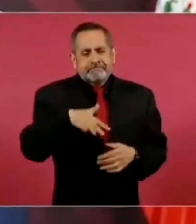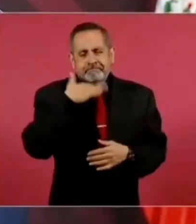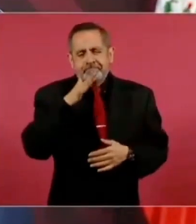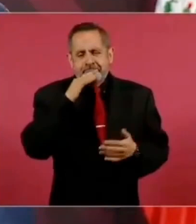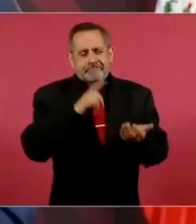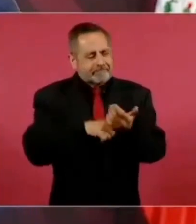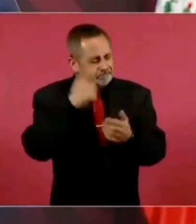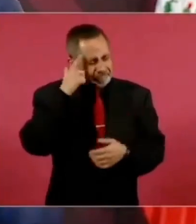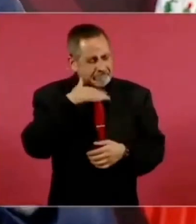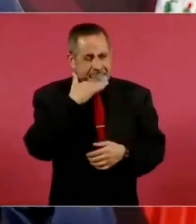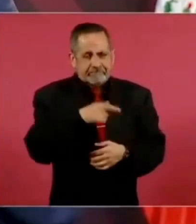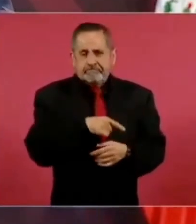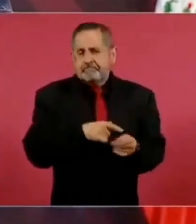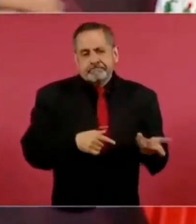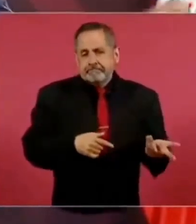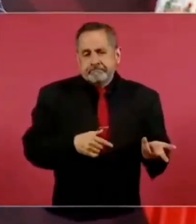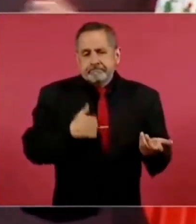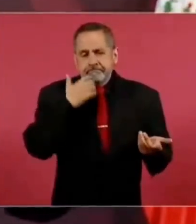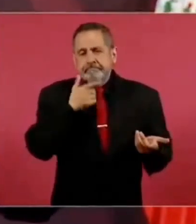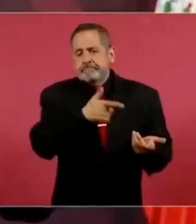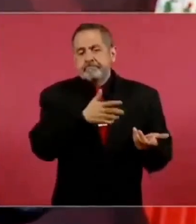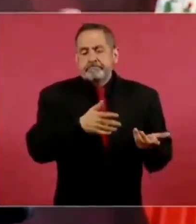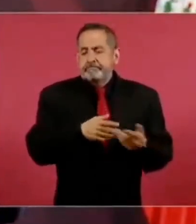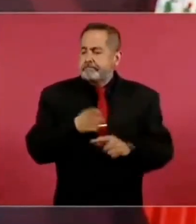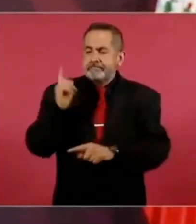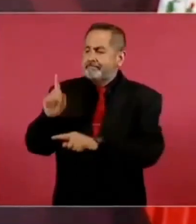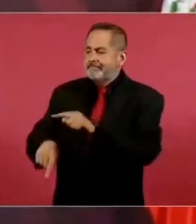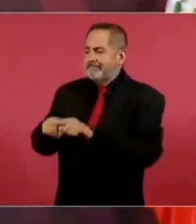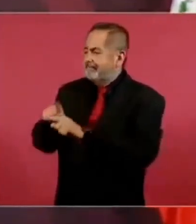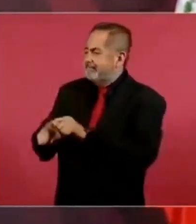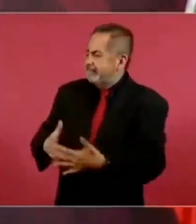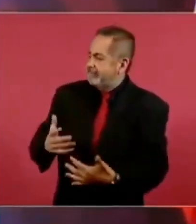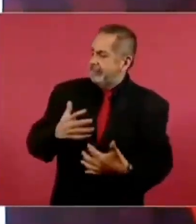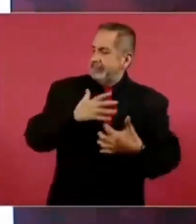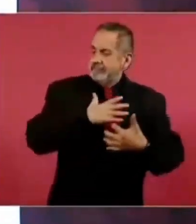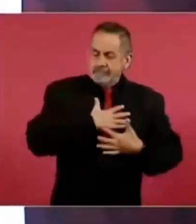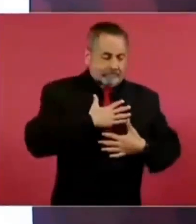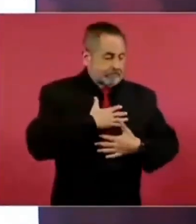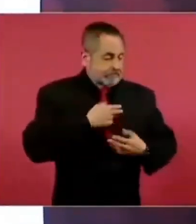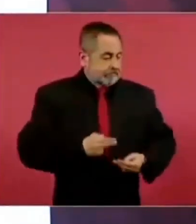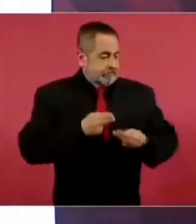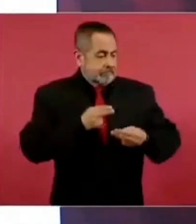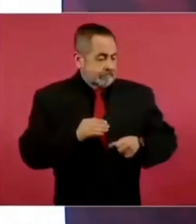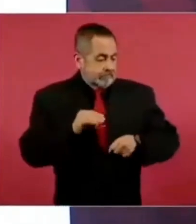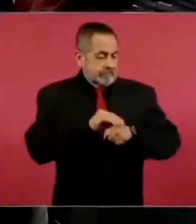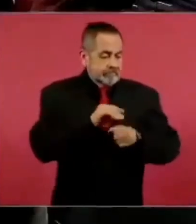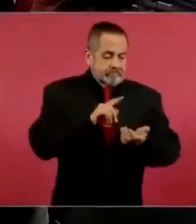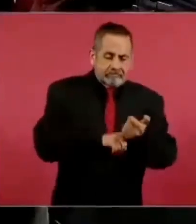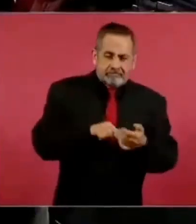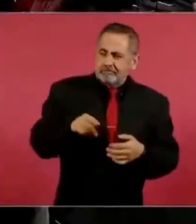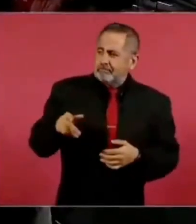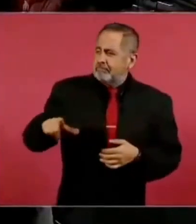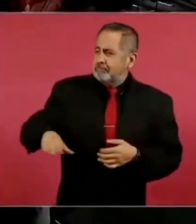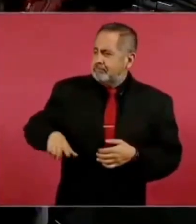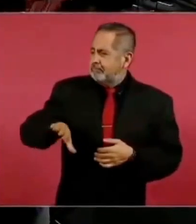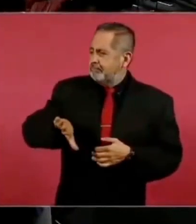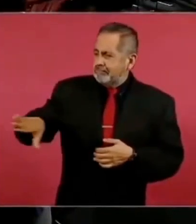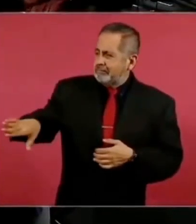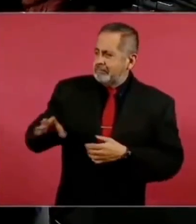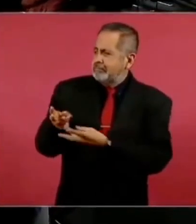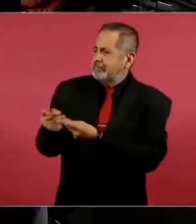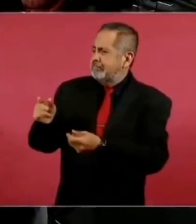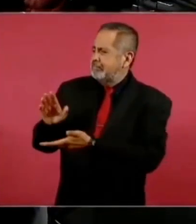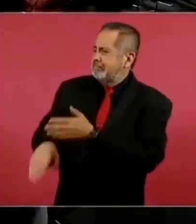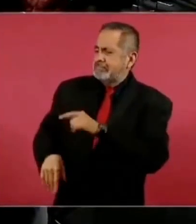pues lo que quisiera es, a ver, que no existe el Estado, que se diluye el